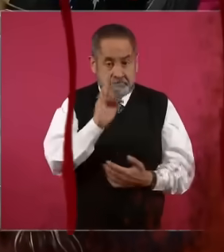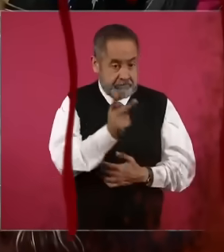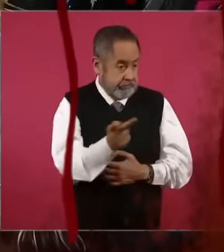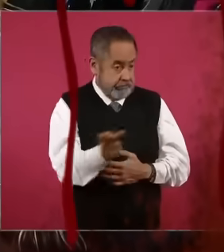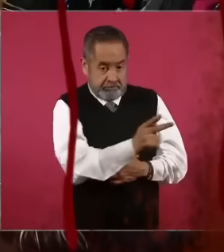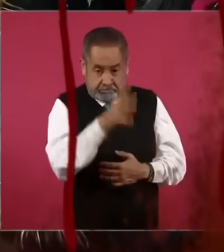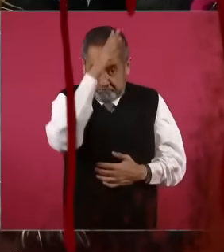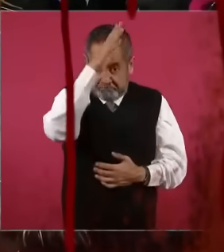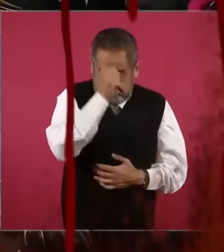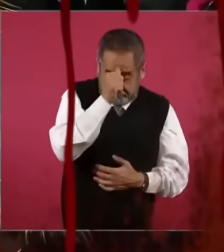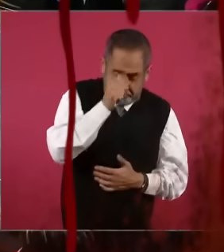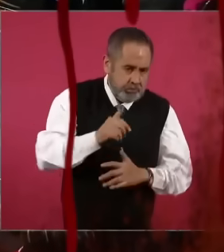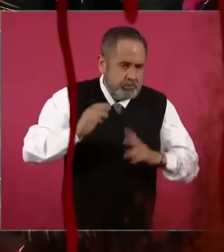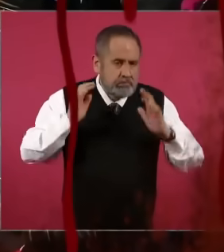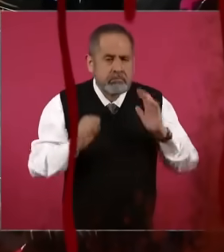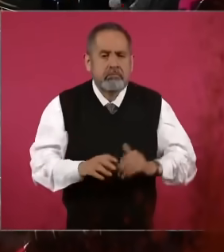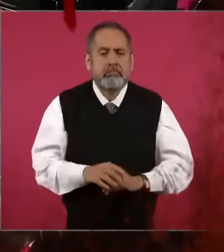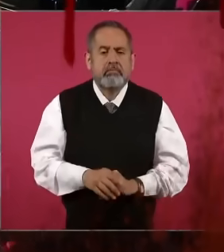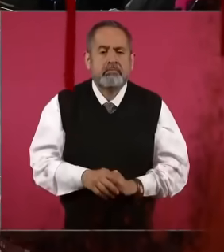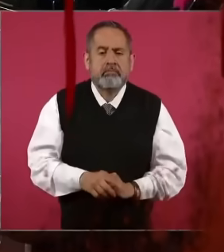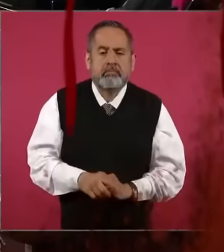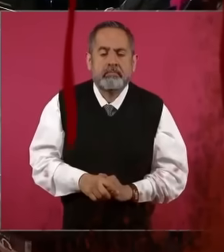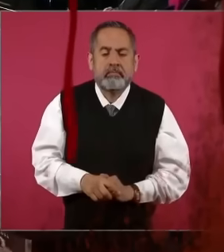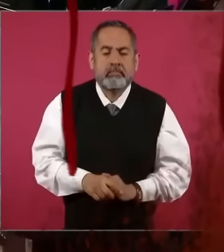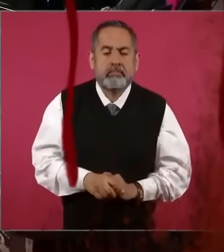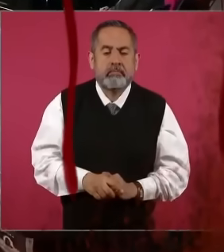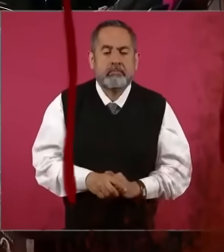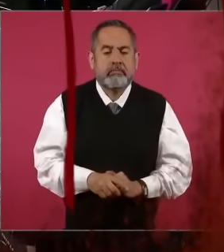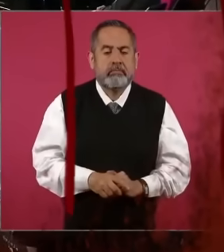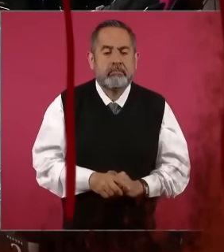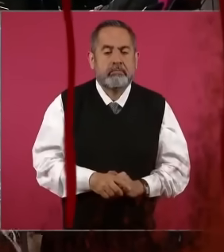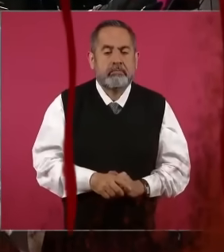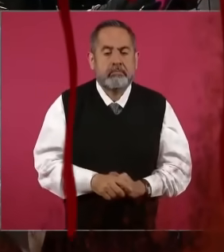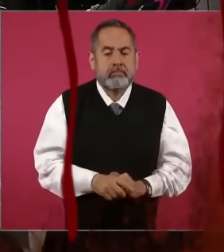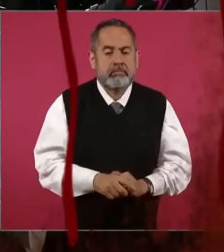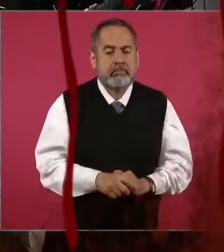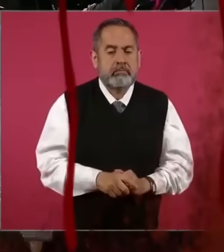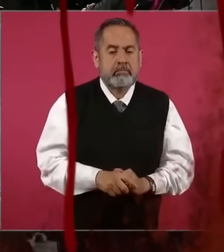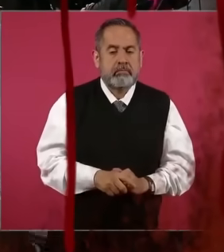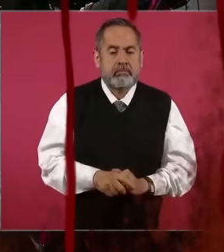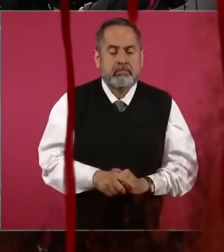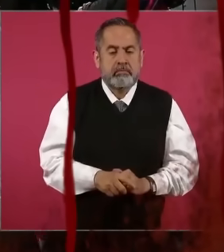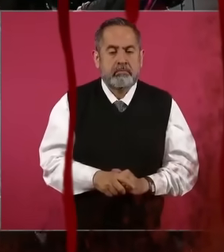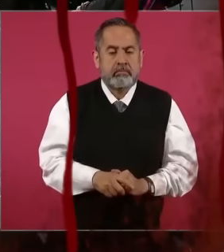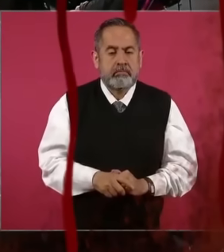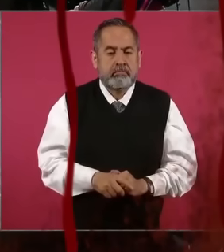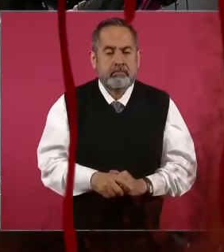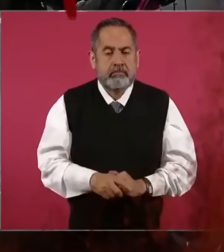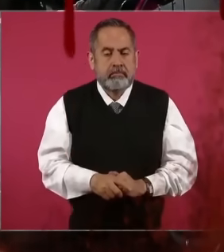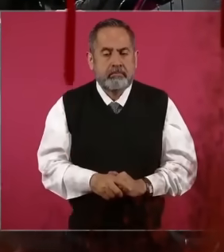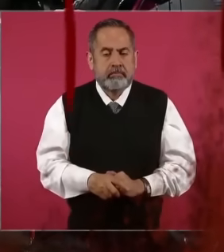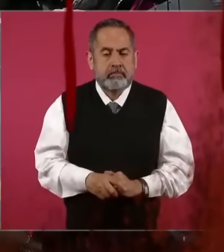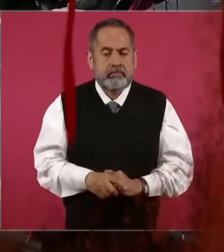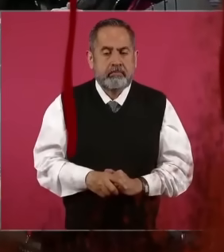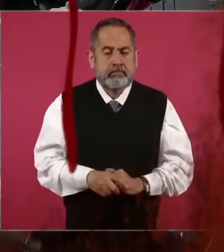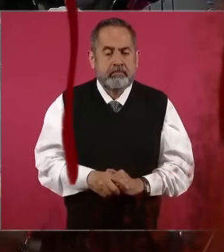allá. Y esto demuestra que es cierto, o sea, México no tiene control de quién entra y de quién sale de